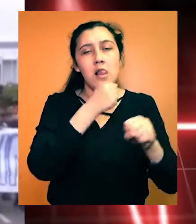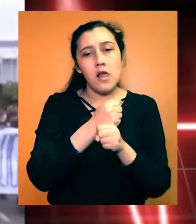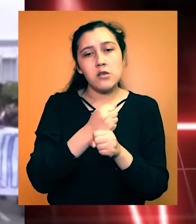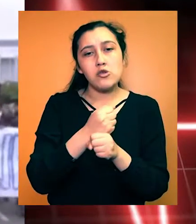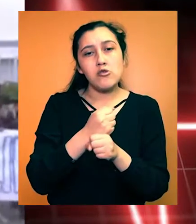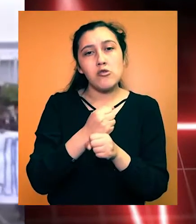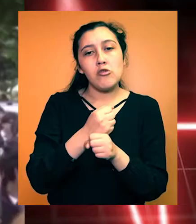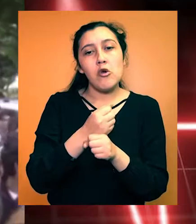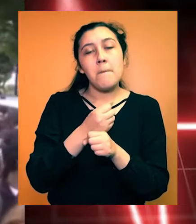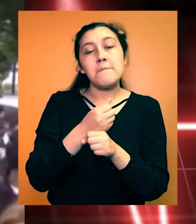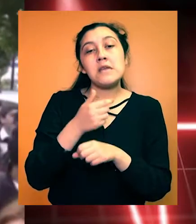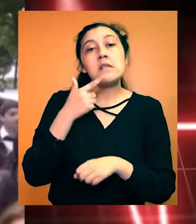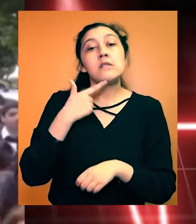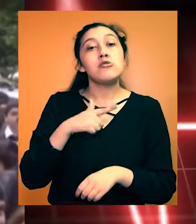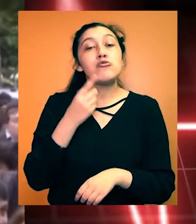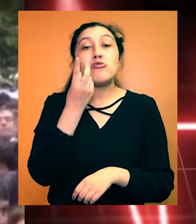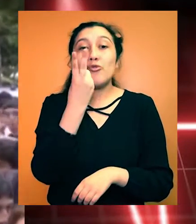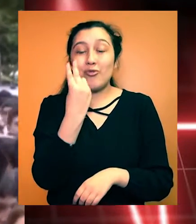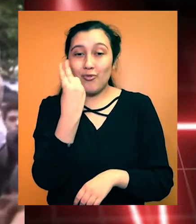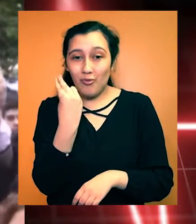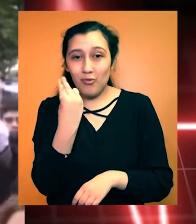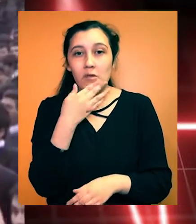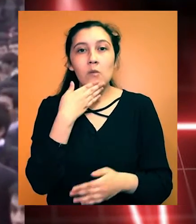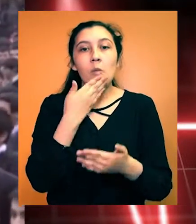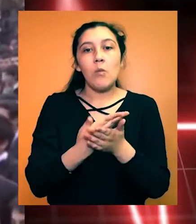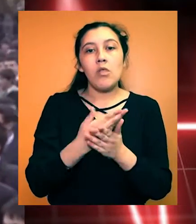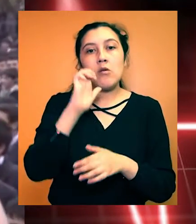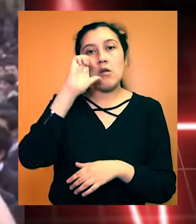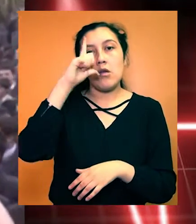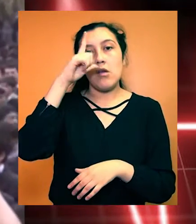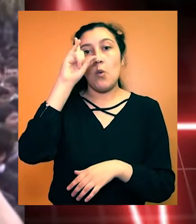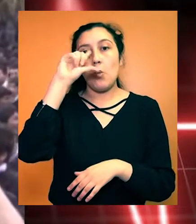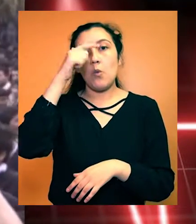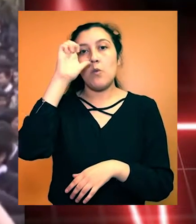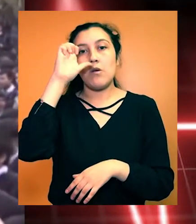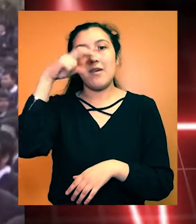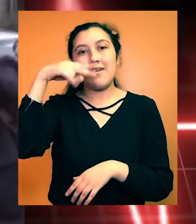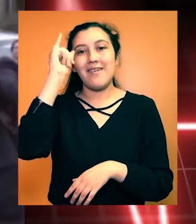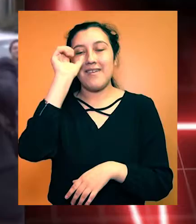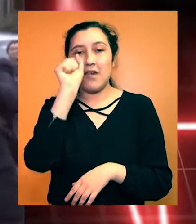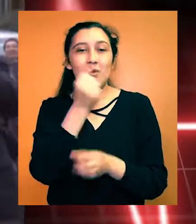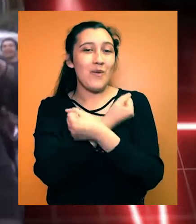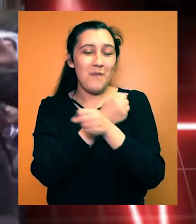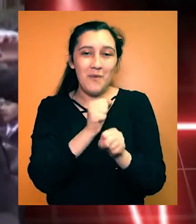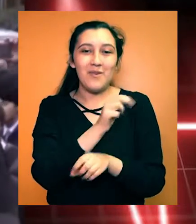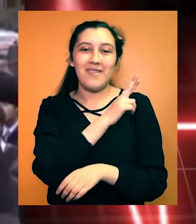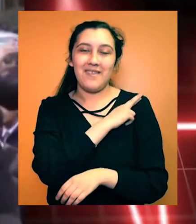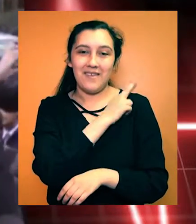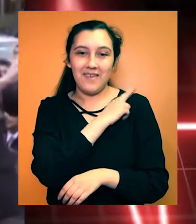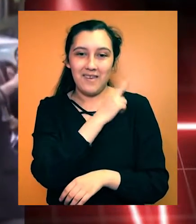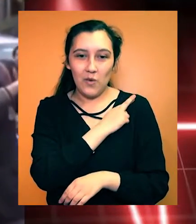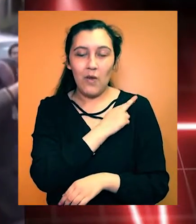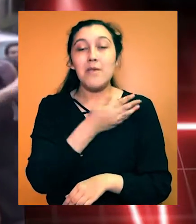2012, cuando no se incluyó a Eugenio González en el concurso, queriendo establecer como rector a Luis Perotti, lo